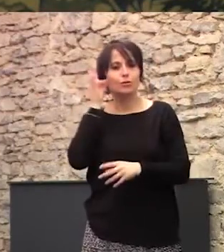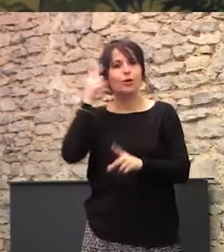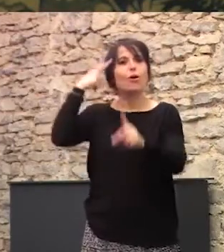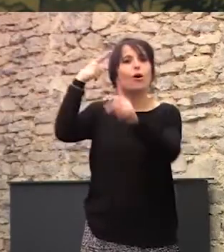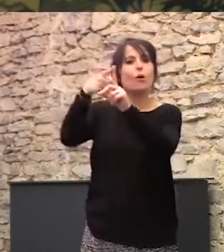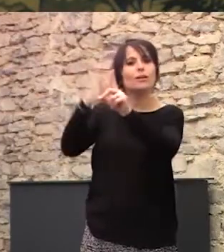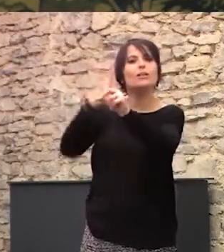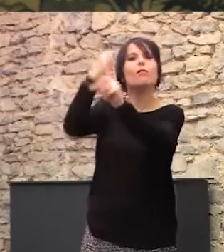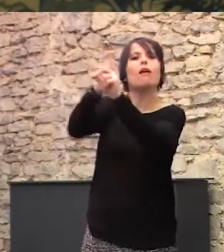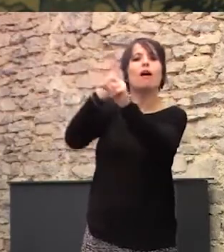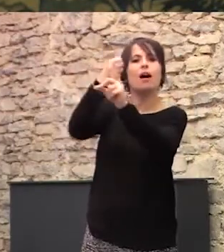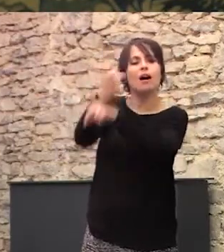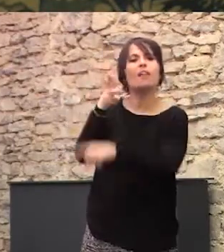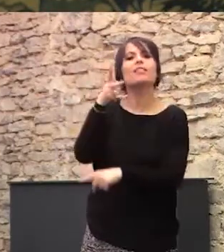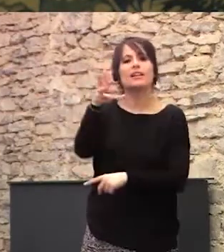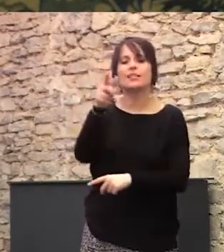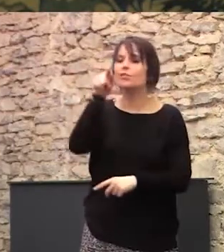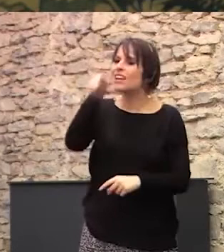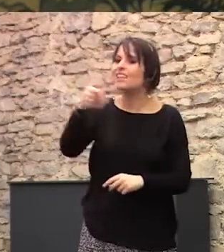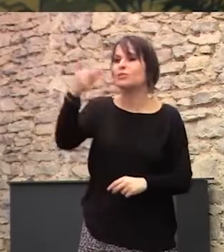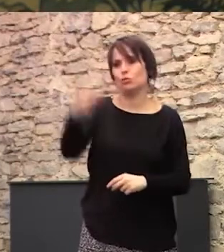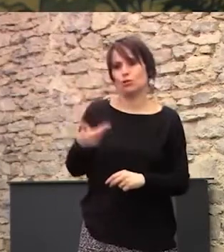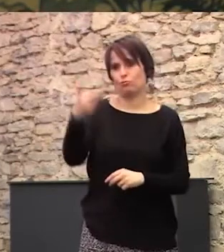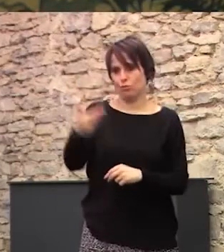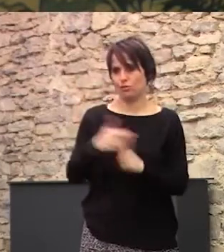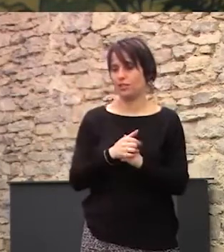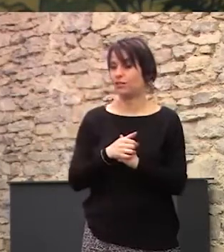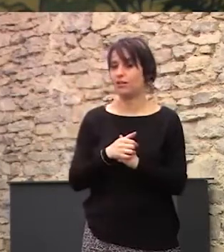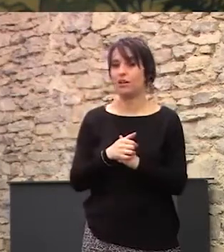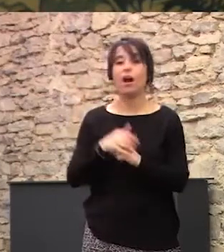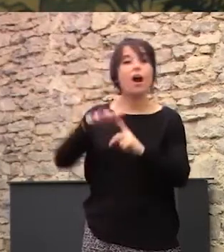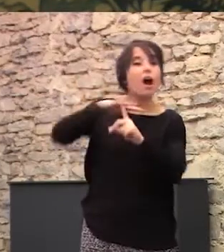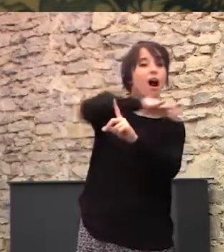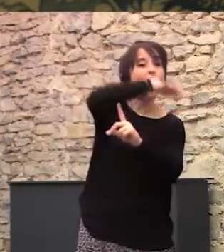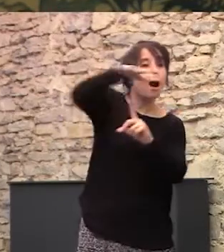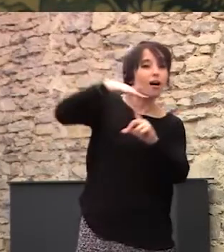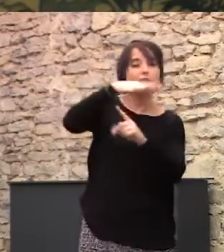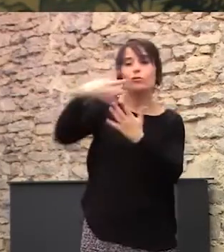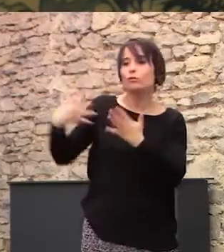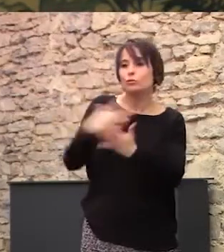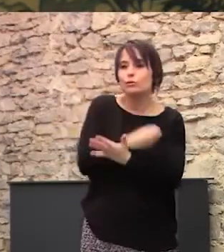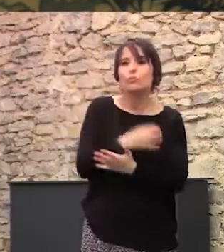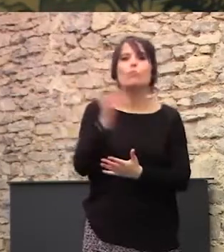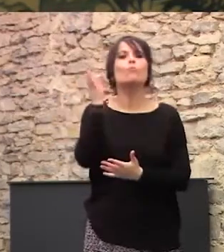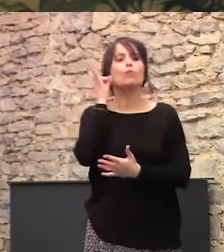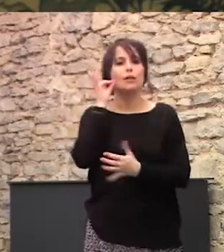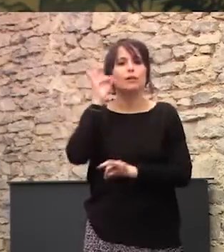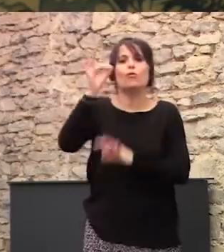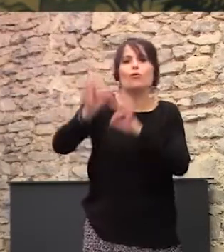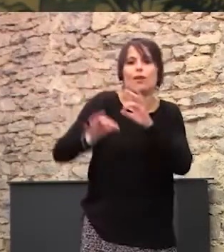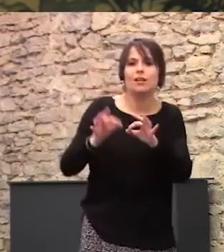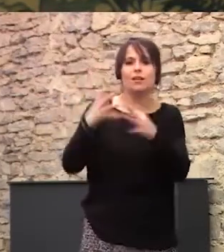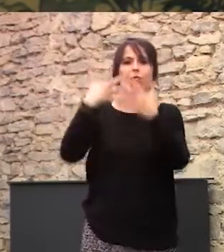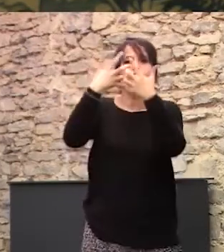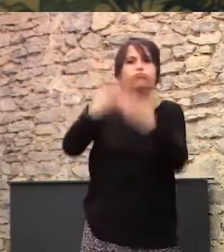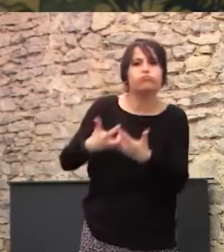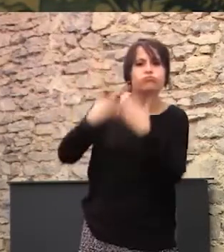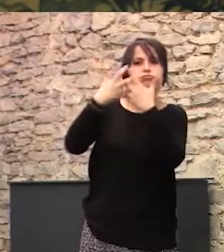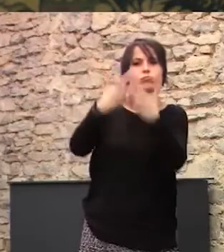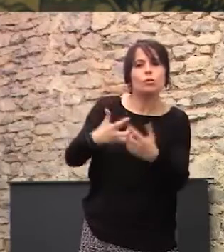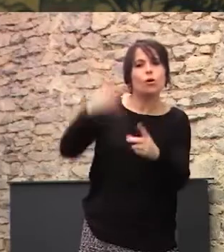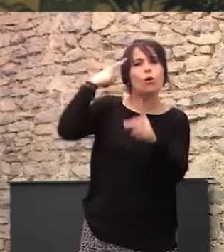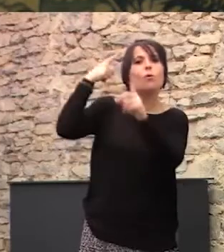de sus derechos. Eso es fundamental. En todos los contextos, las mujeres se organizan, las mujeres están luchando para cambiar